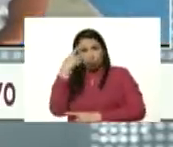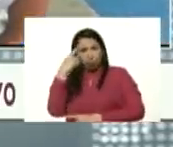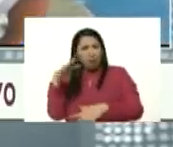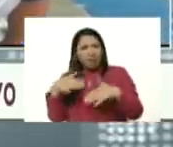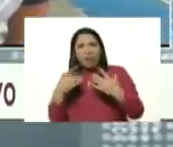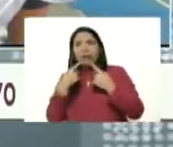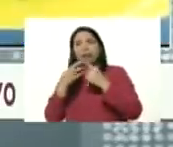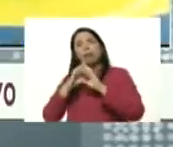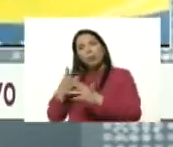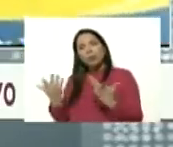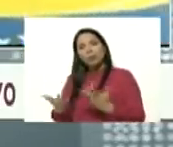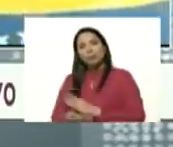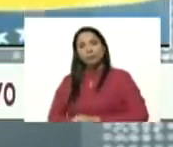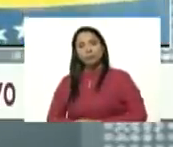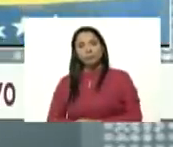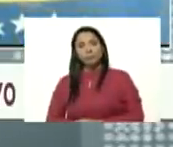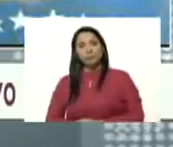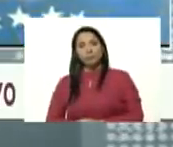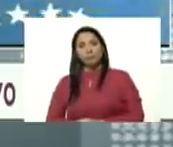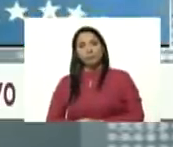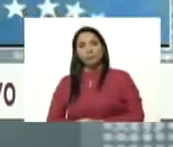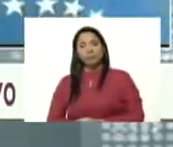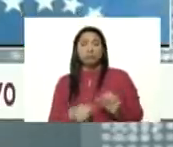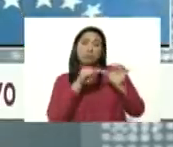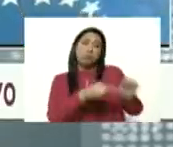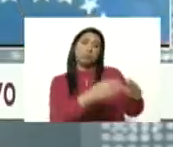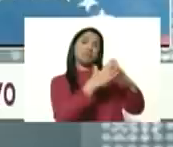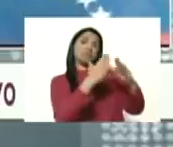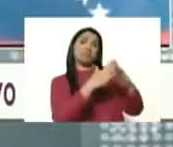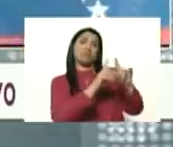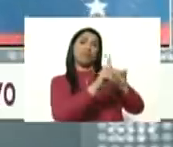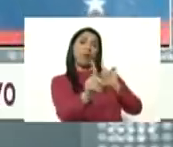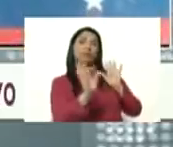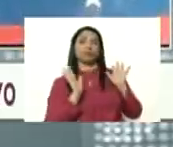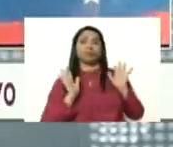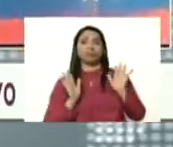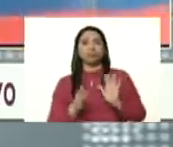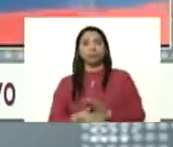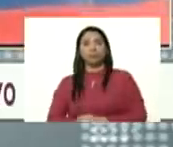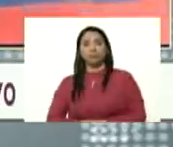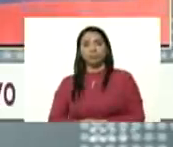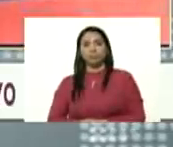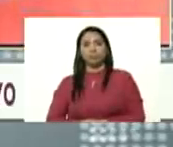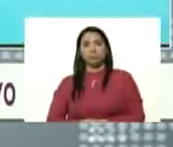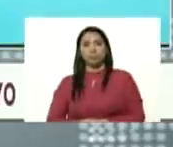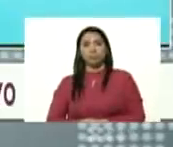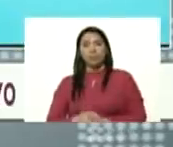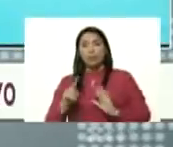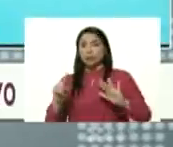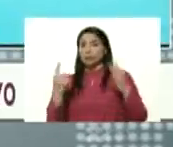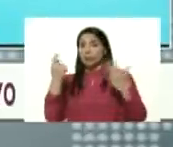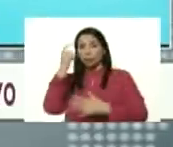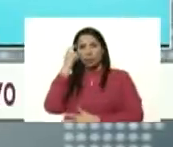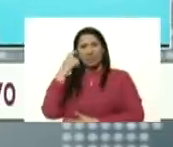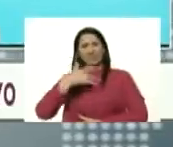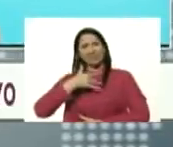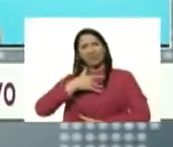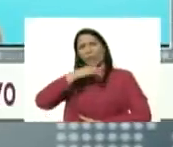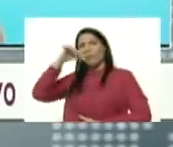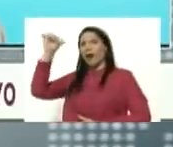¿Ustedes saben qué le dijeron? Quédense en su casa y aíslese. Al sexto día se sintió muy